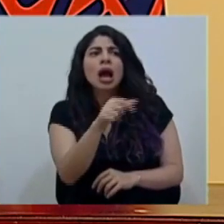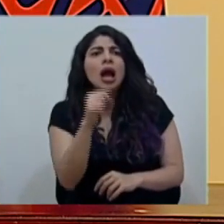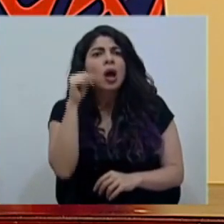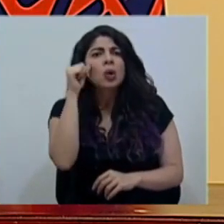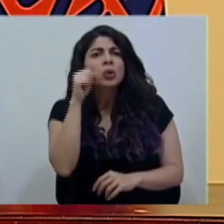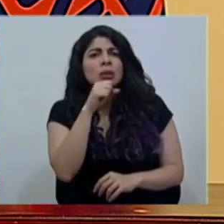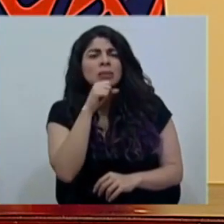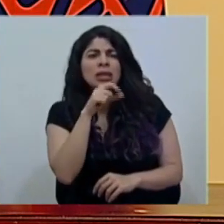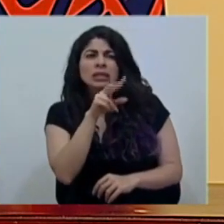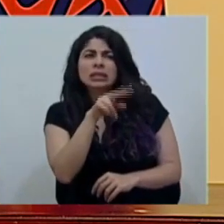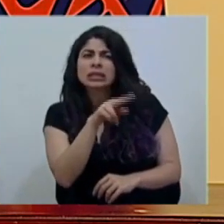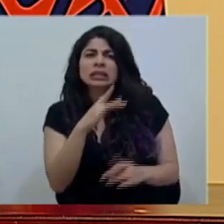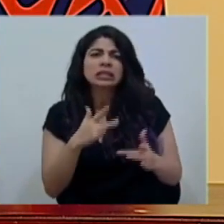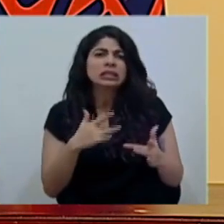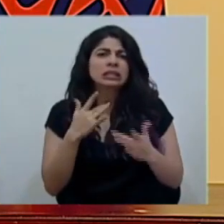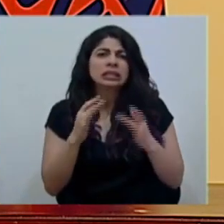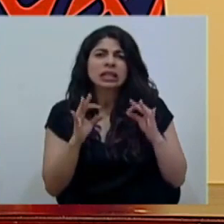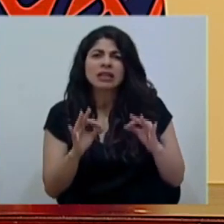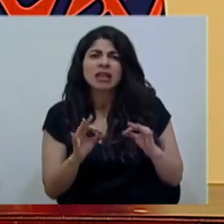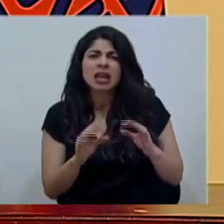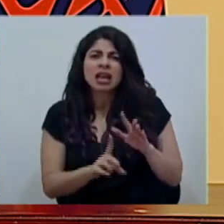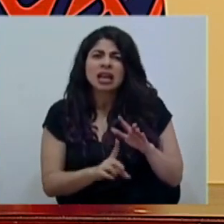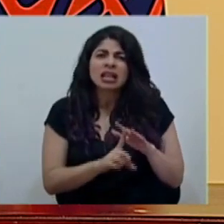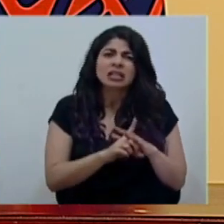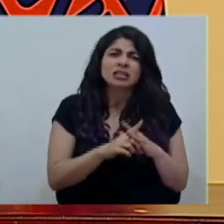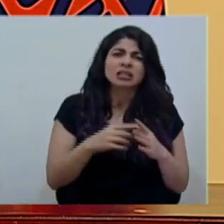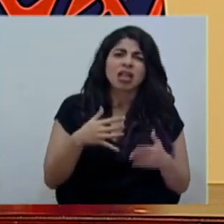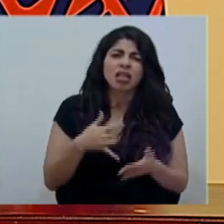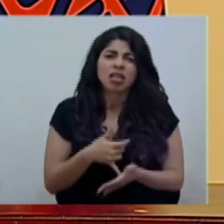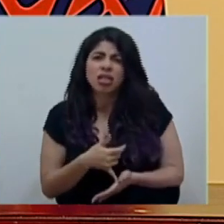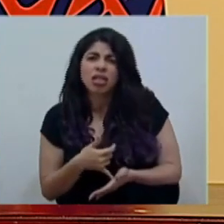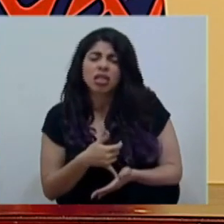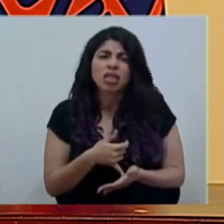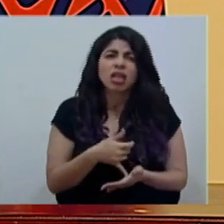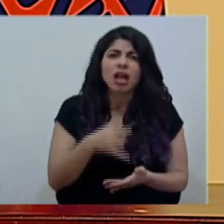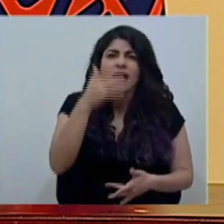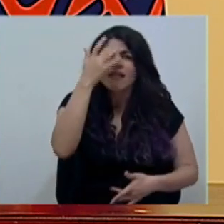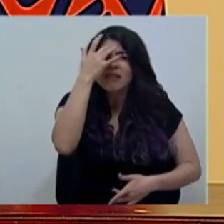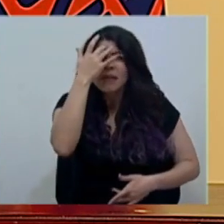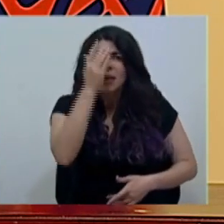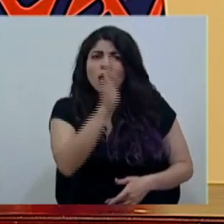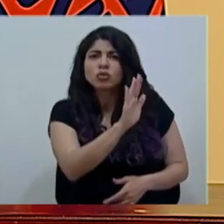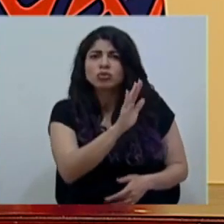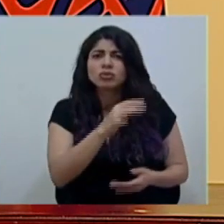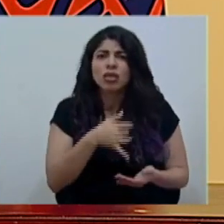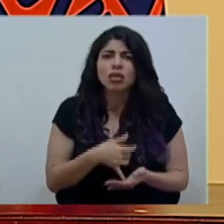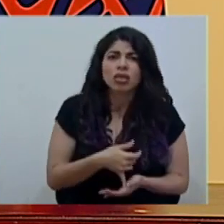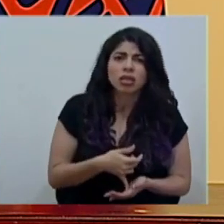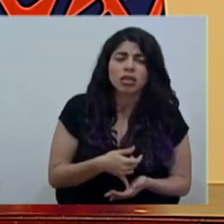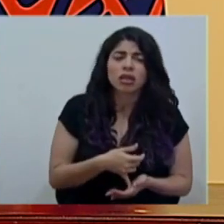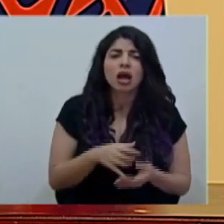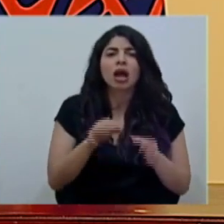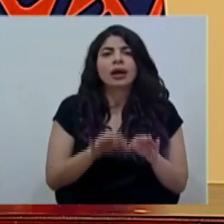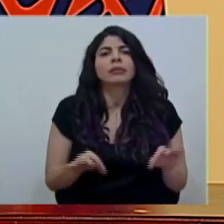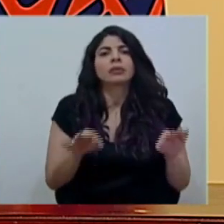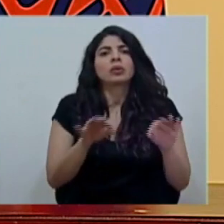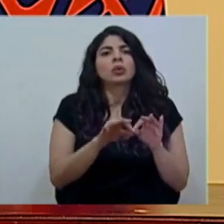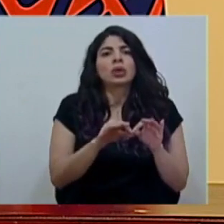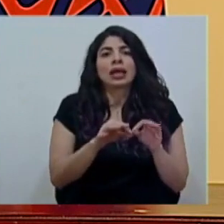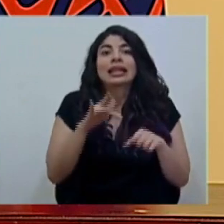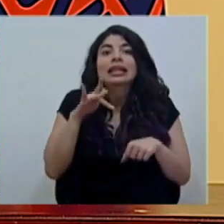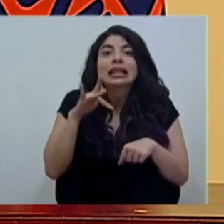se siente bien, que incluso está dando signos de alguna descompensación de sus enfermedades crónicas, resulta muy importante que acudamos